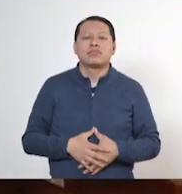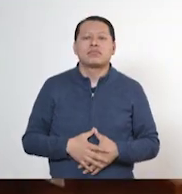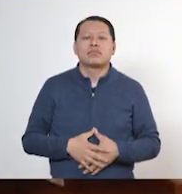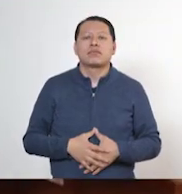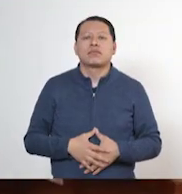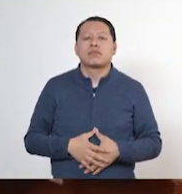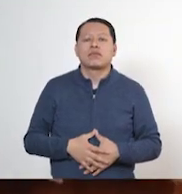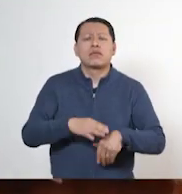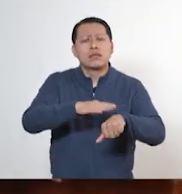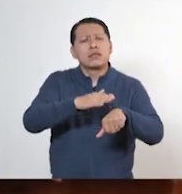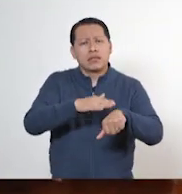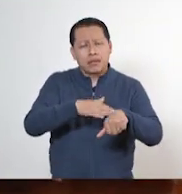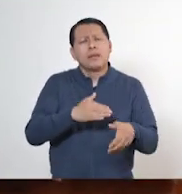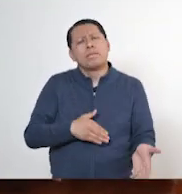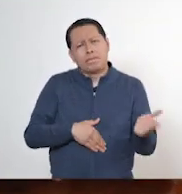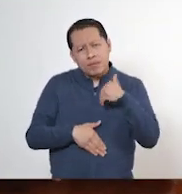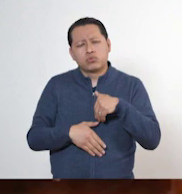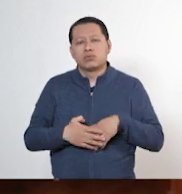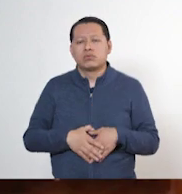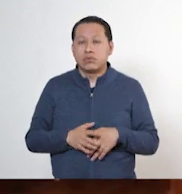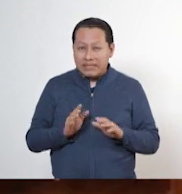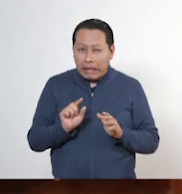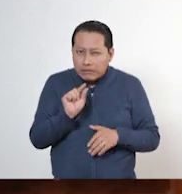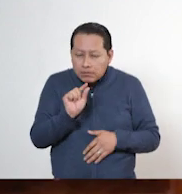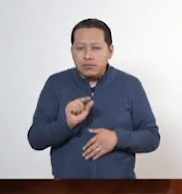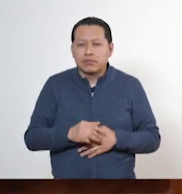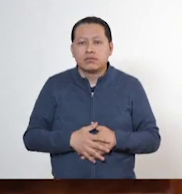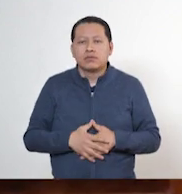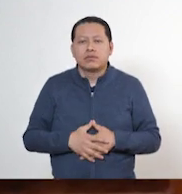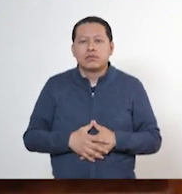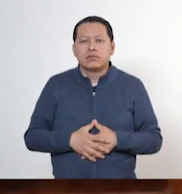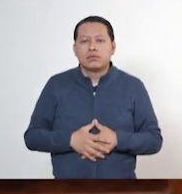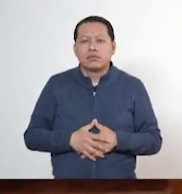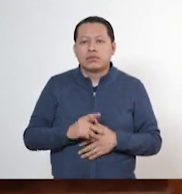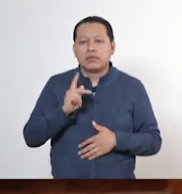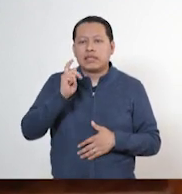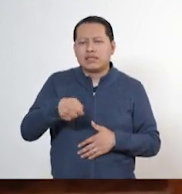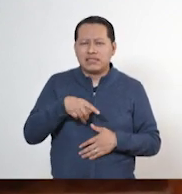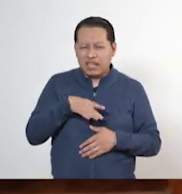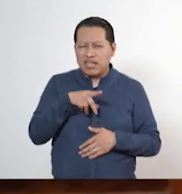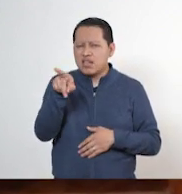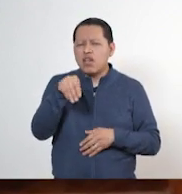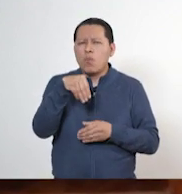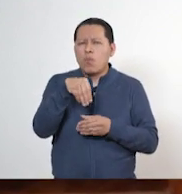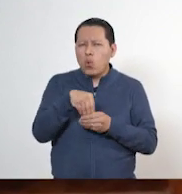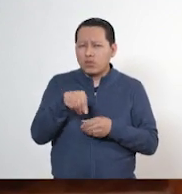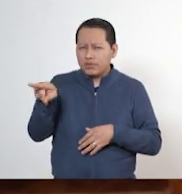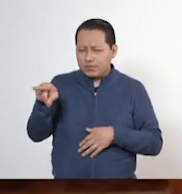¿Estuvo bien? ¡Ya vámonos! Ya voy. ¿Has visto mi llave? Pues ponle en la bolsa.